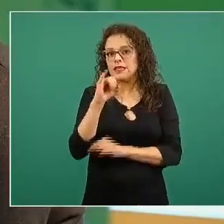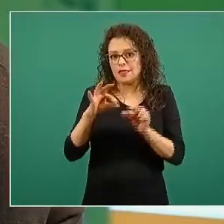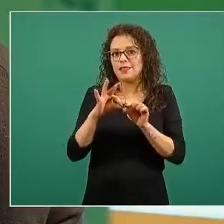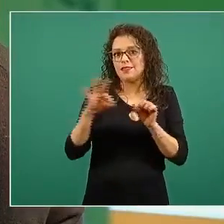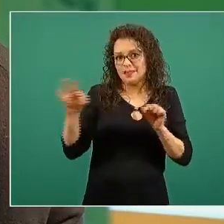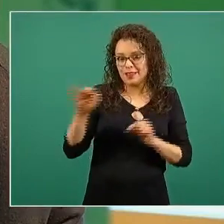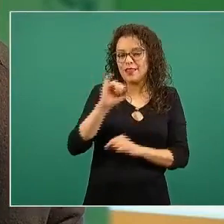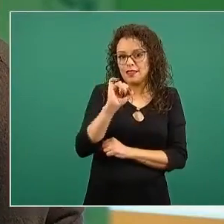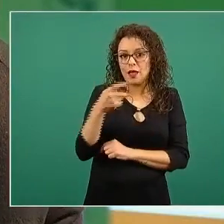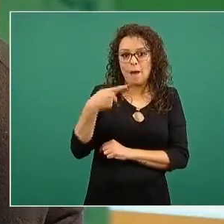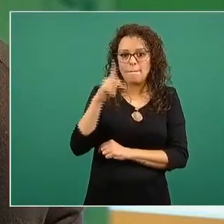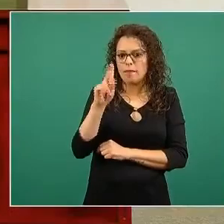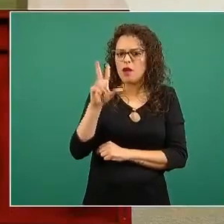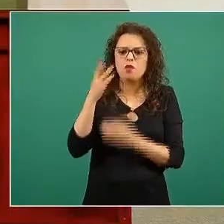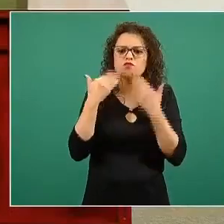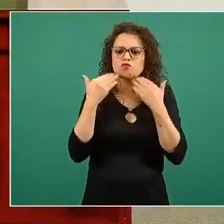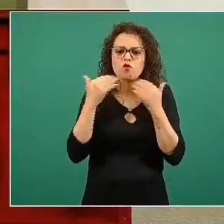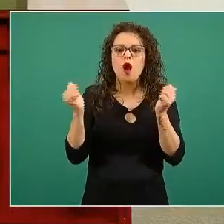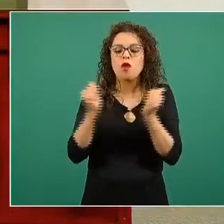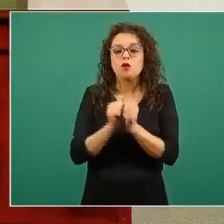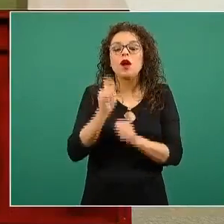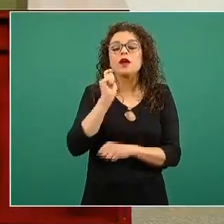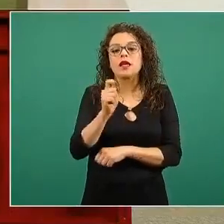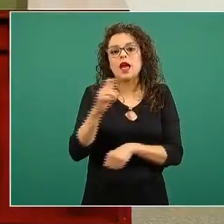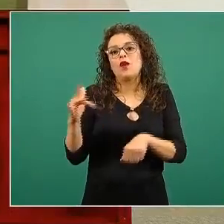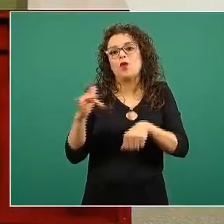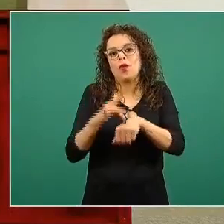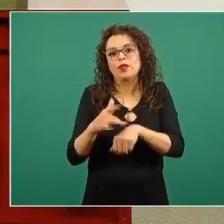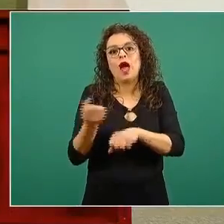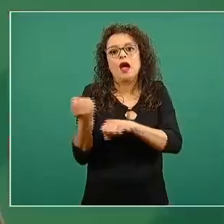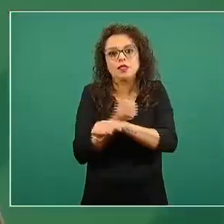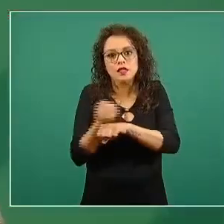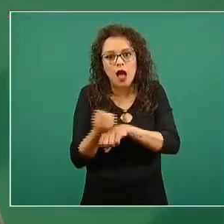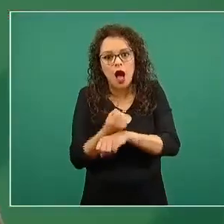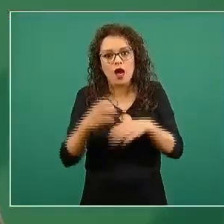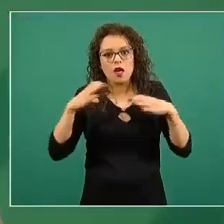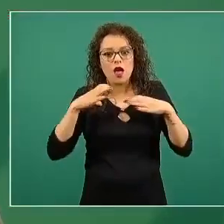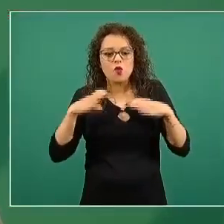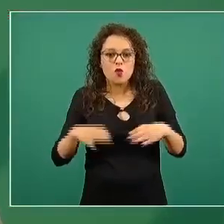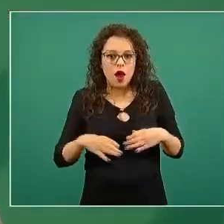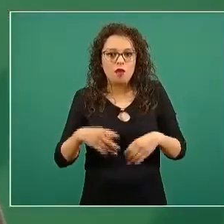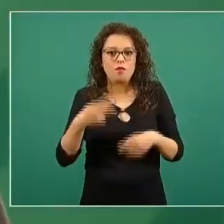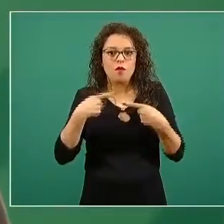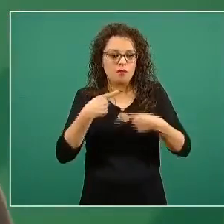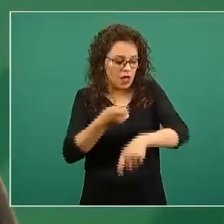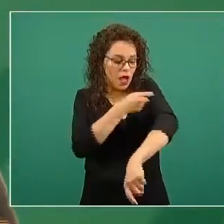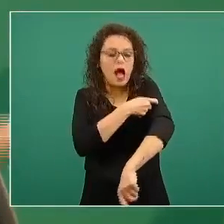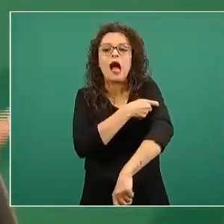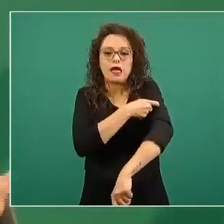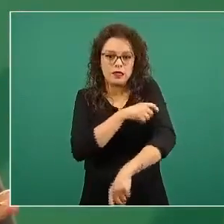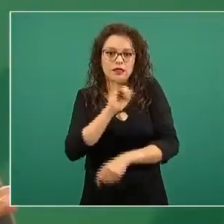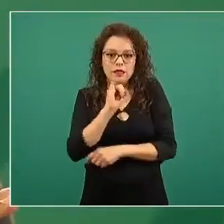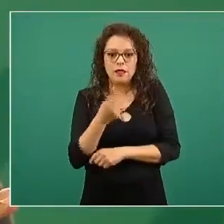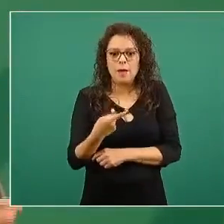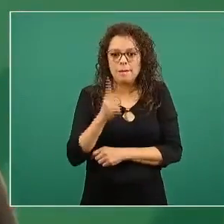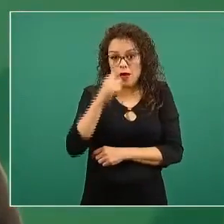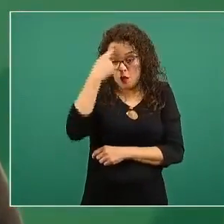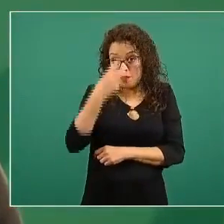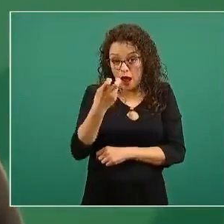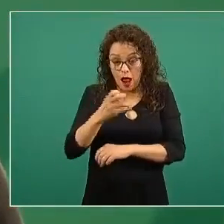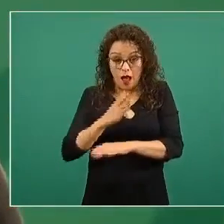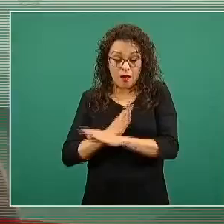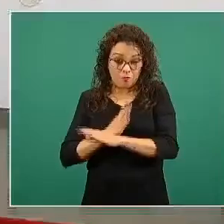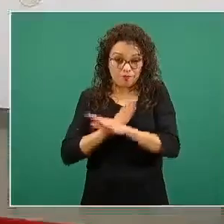el contacto que tuvo con la sangre y los tejidos de la persona. Eso es independientemente de la vacuna, pero precisamente para evitar esos